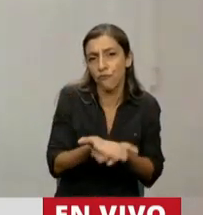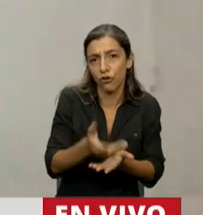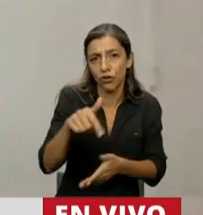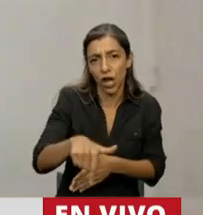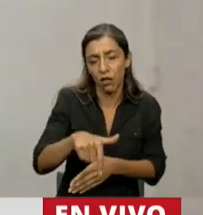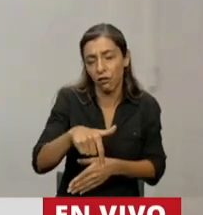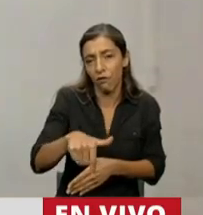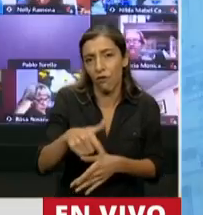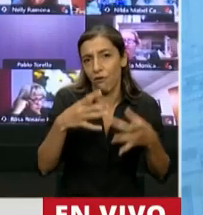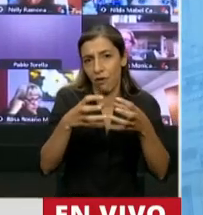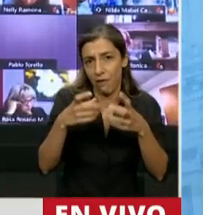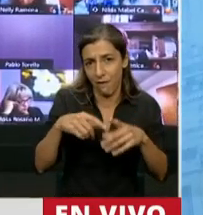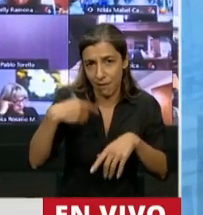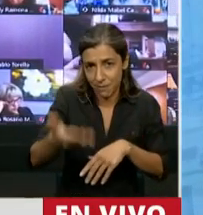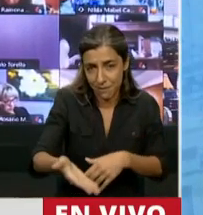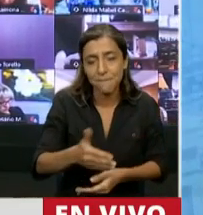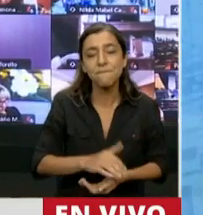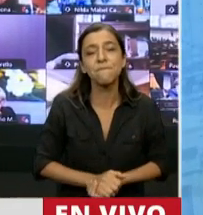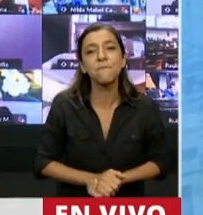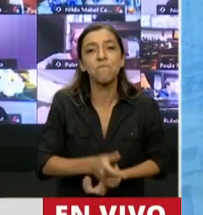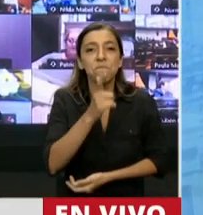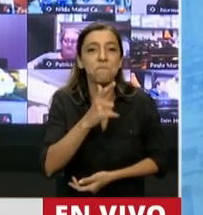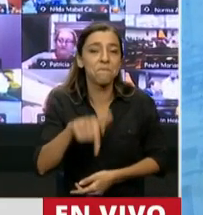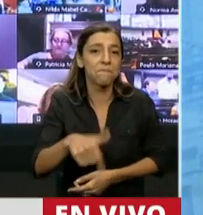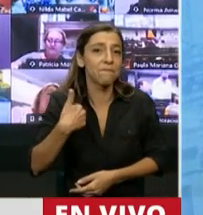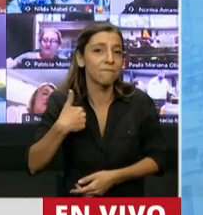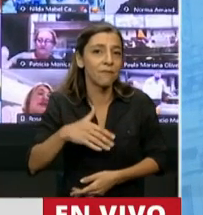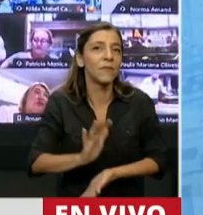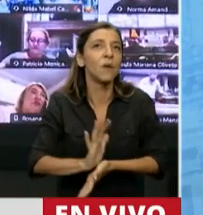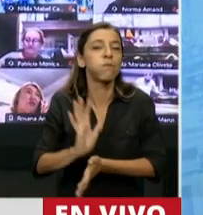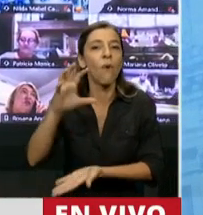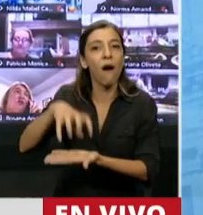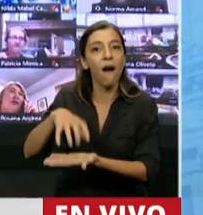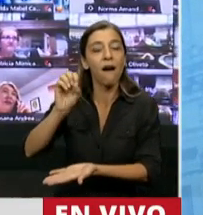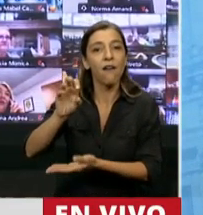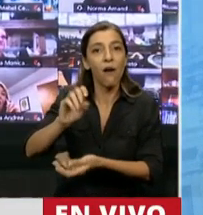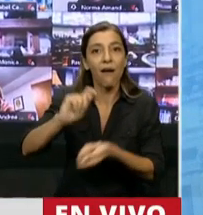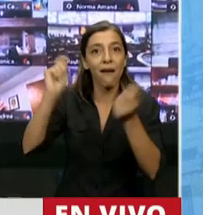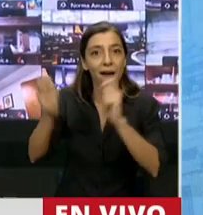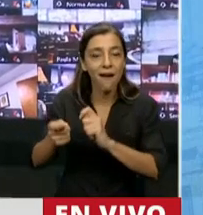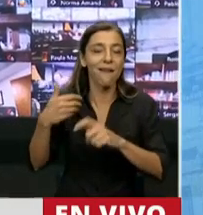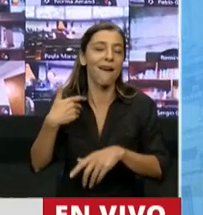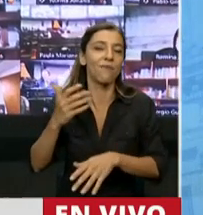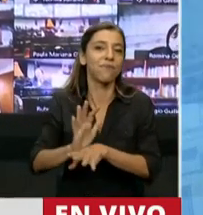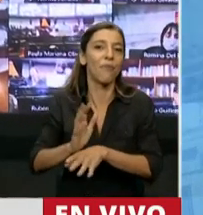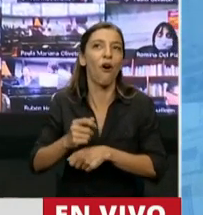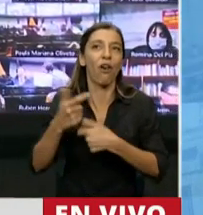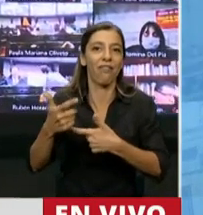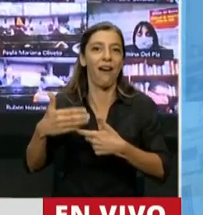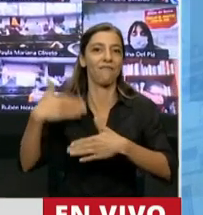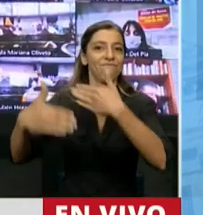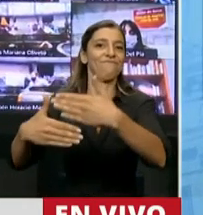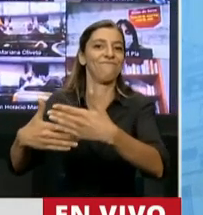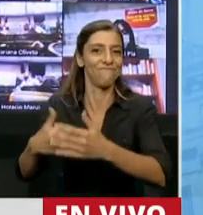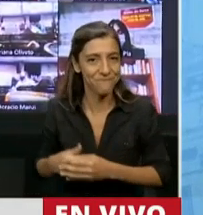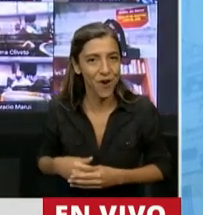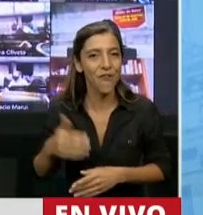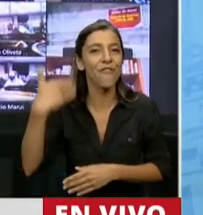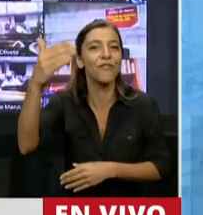y creo que en la Argentina es un paso adelante, porque todo lo que venga hacia adelante de Diego Armando Maradona, para hacer buenos